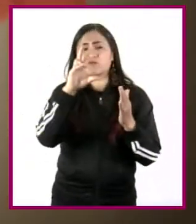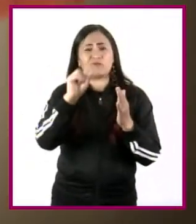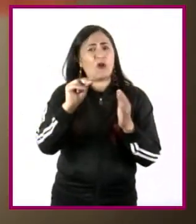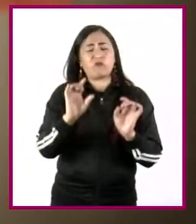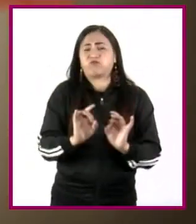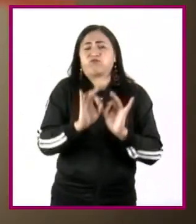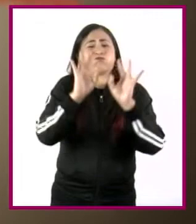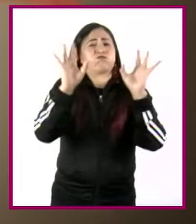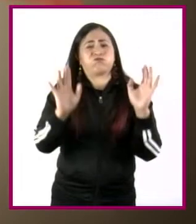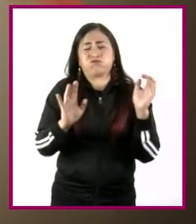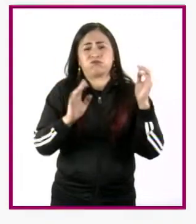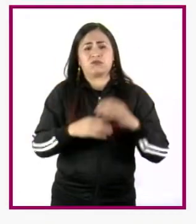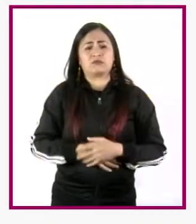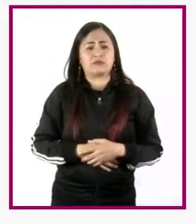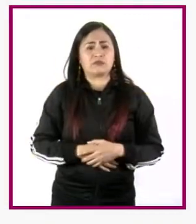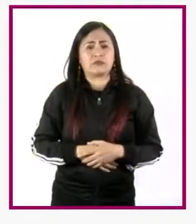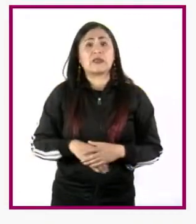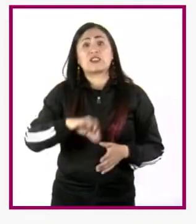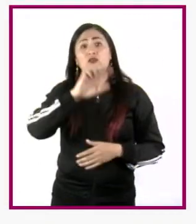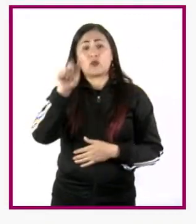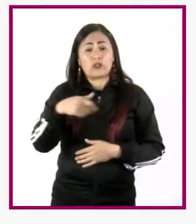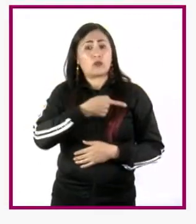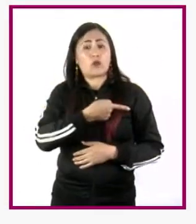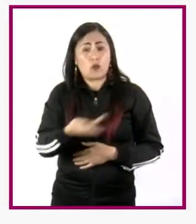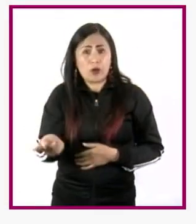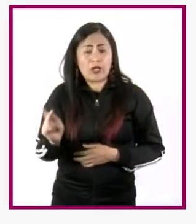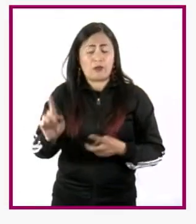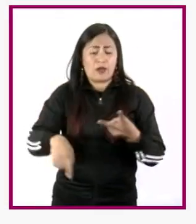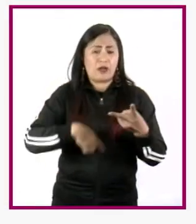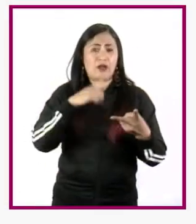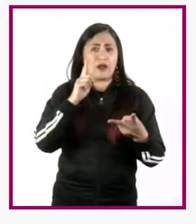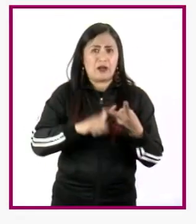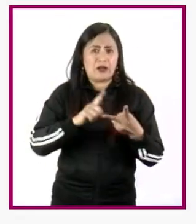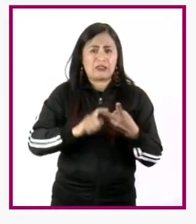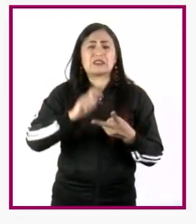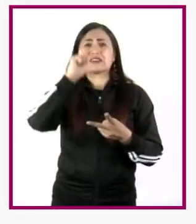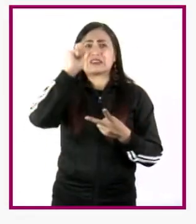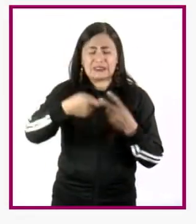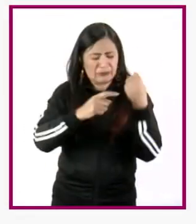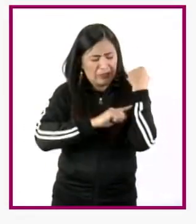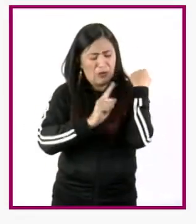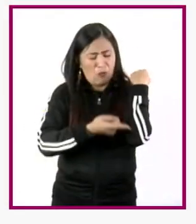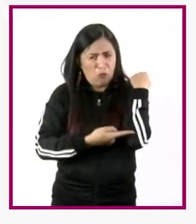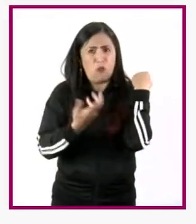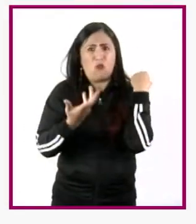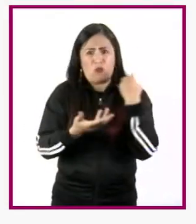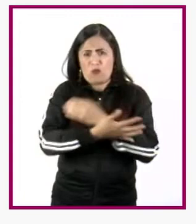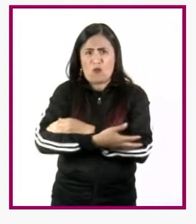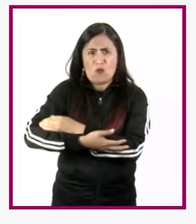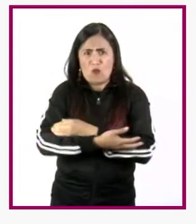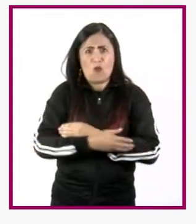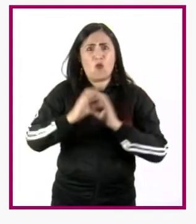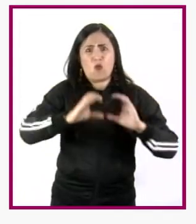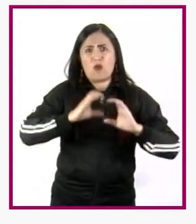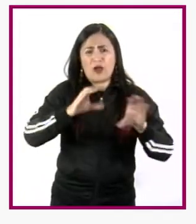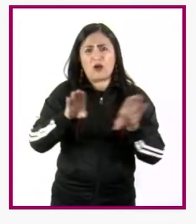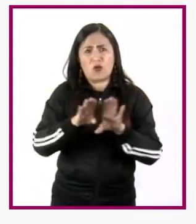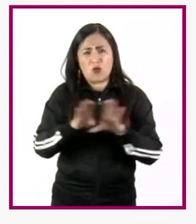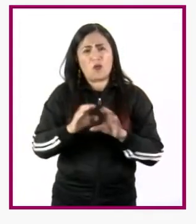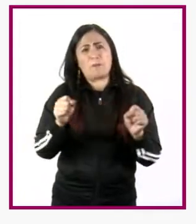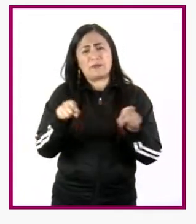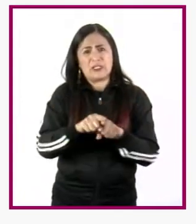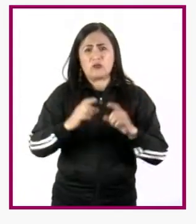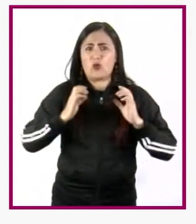Esto, aunado a problemas como la pobreza, el desconocimiento de lo que implica procrear y la inmadurez biológica y psicosocial